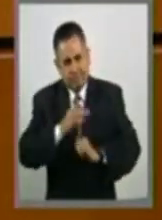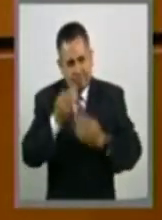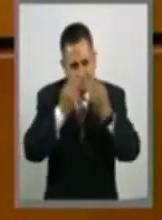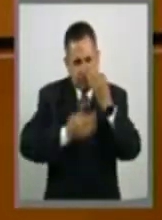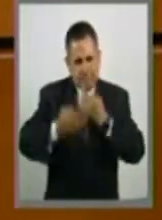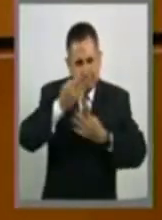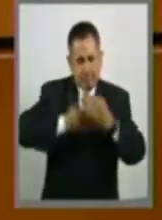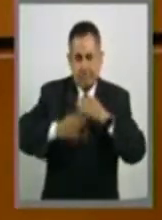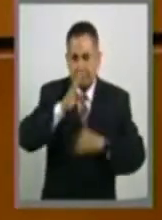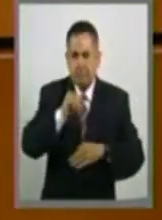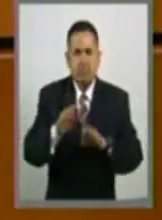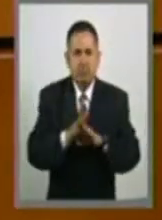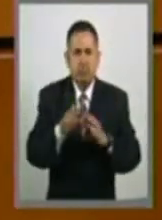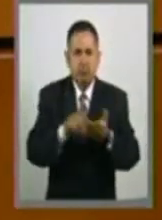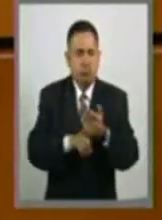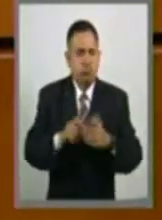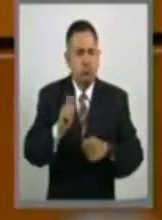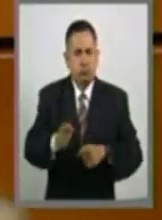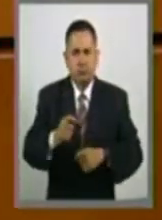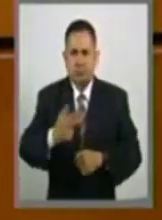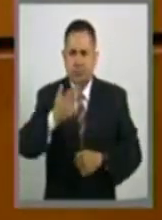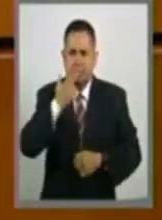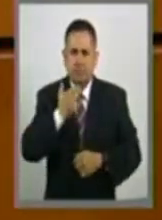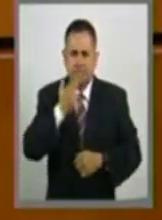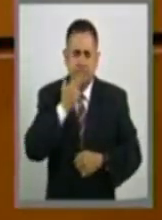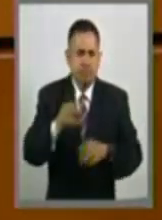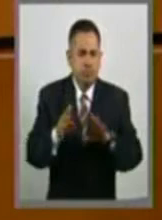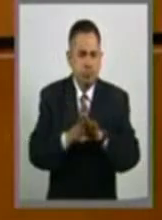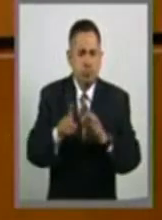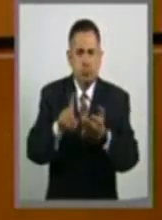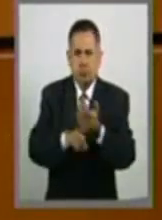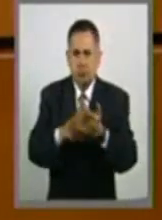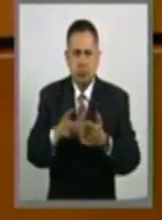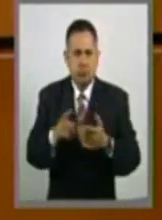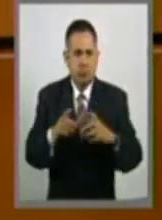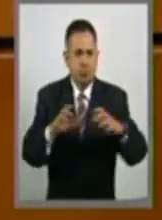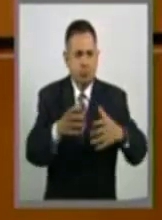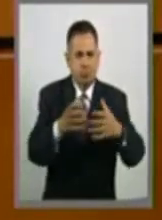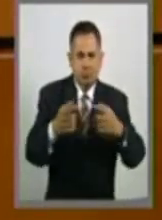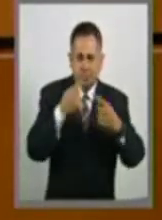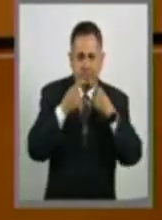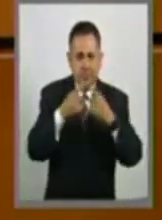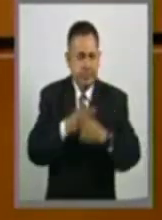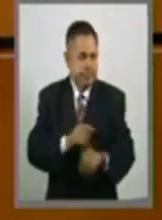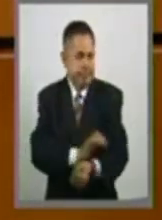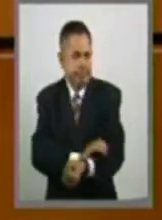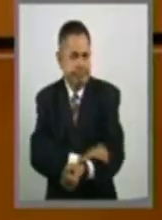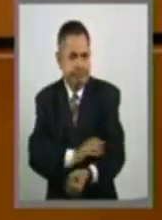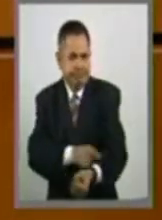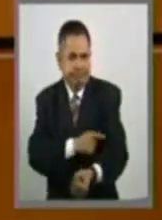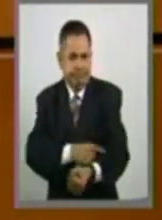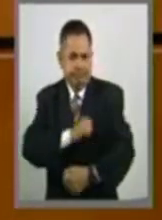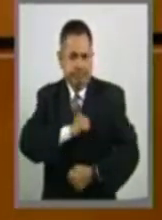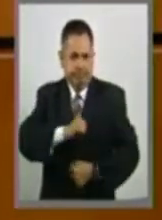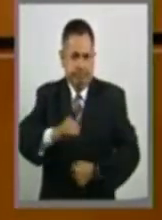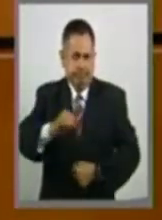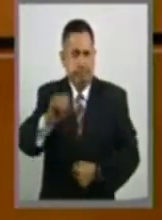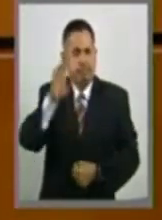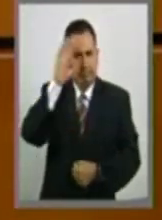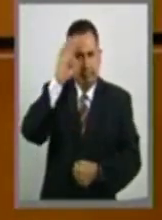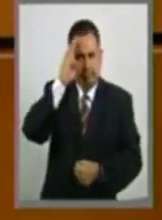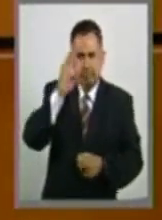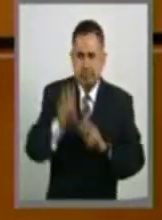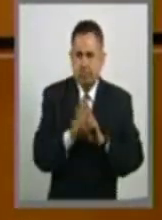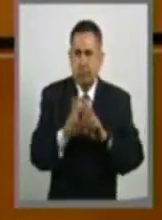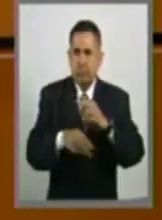los que destacan la diabetes mellitus y la hipertensión arterial, ambos con altos